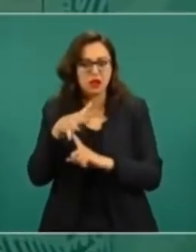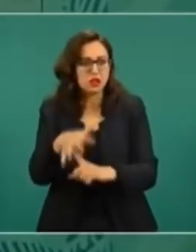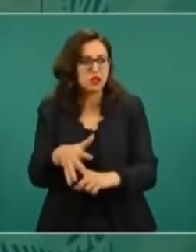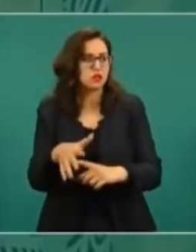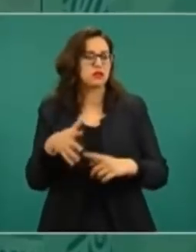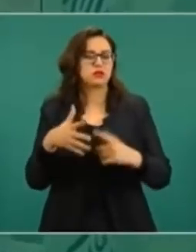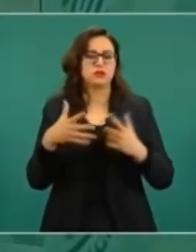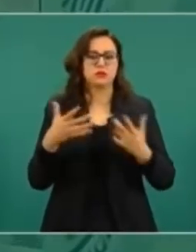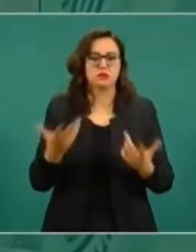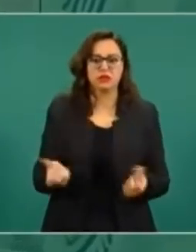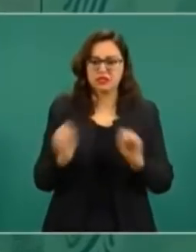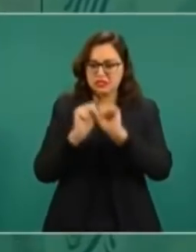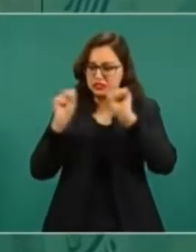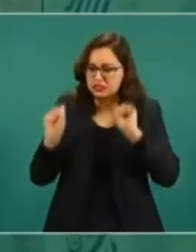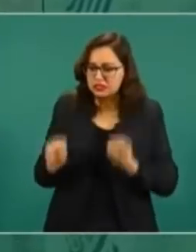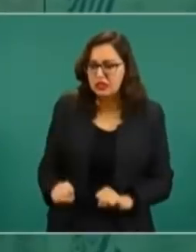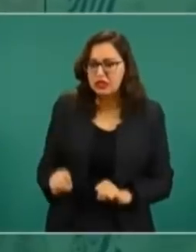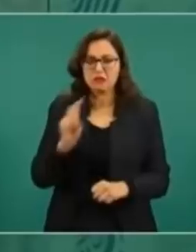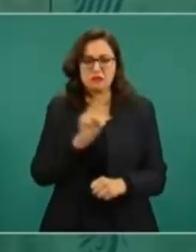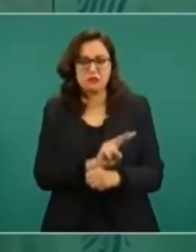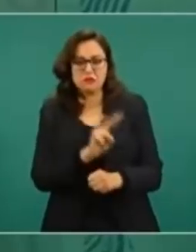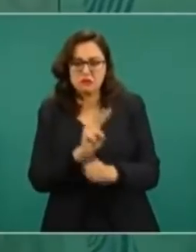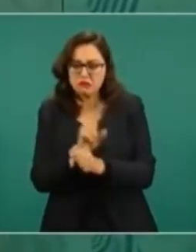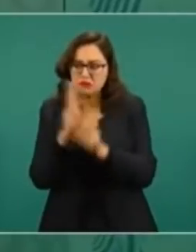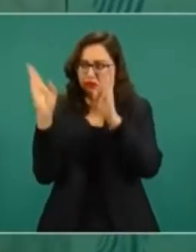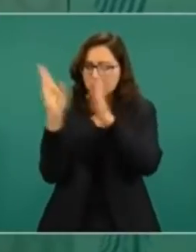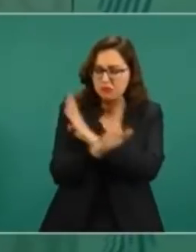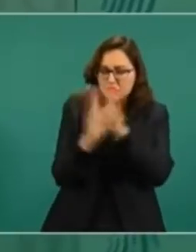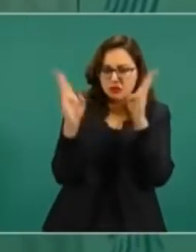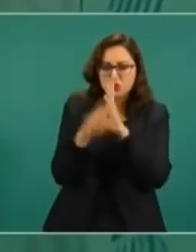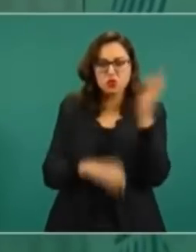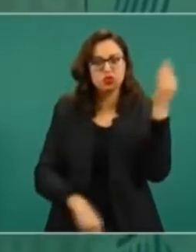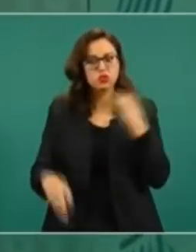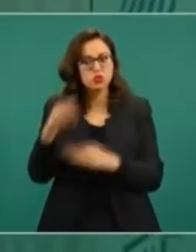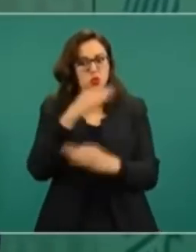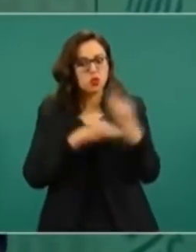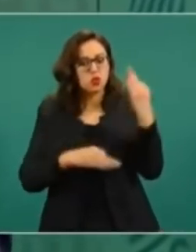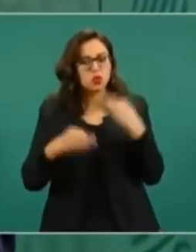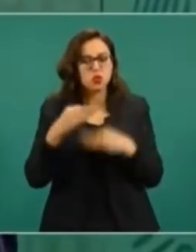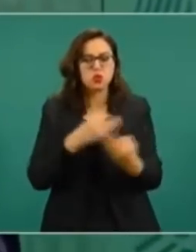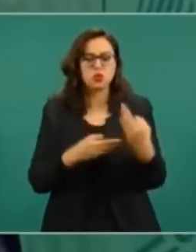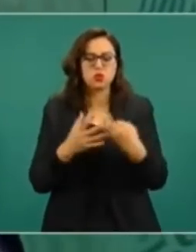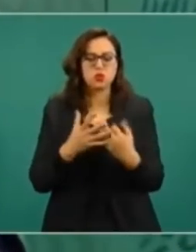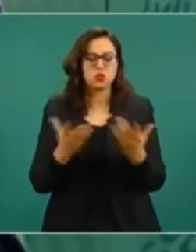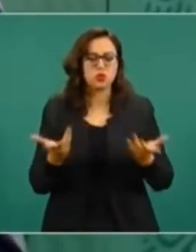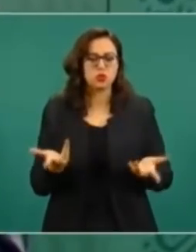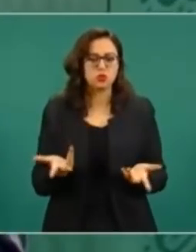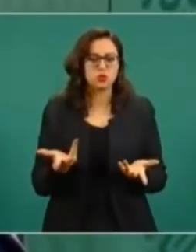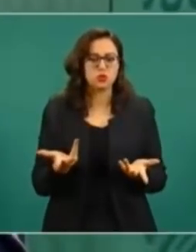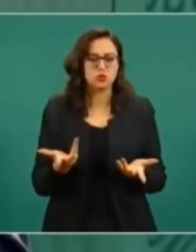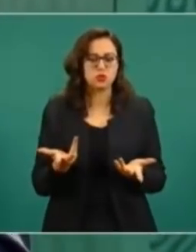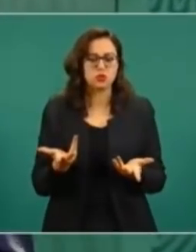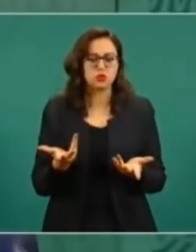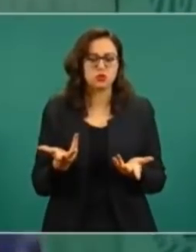helicópteros, sistemas de espionaje y desde luego